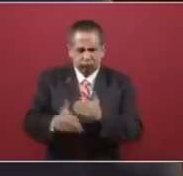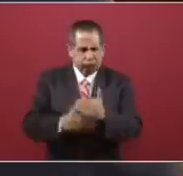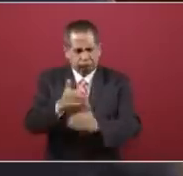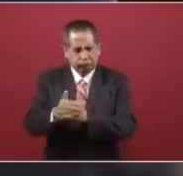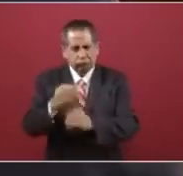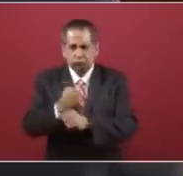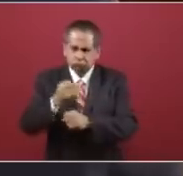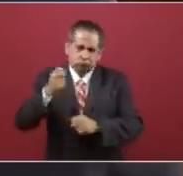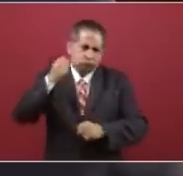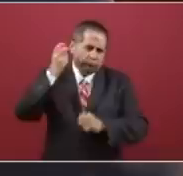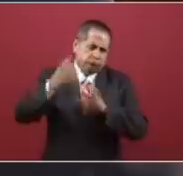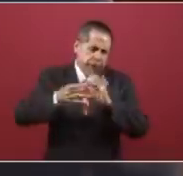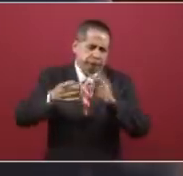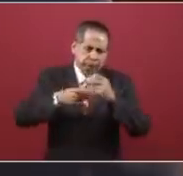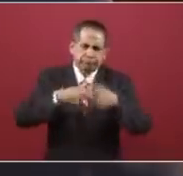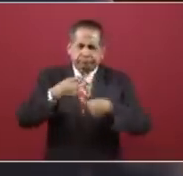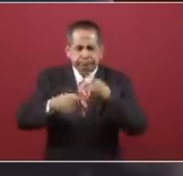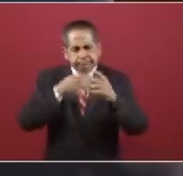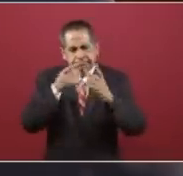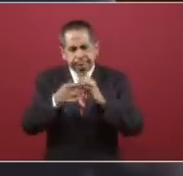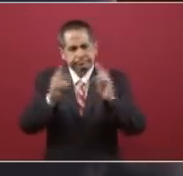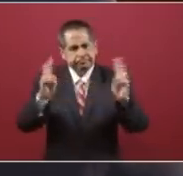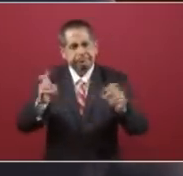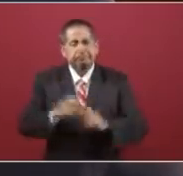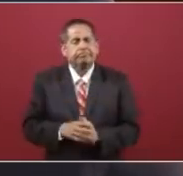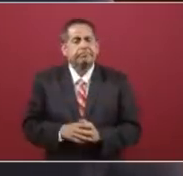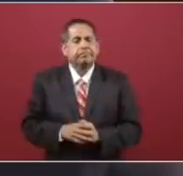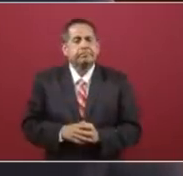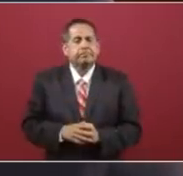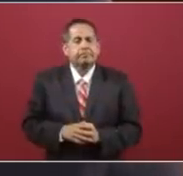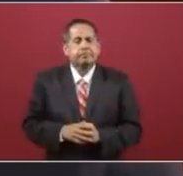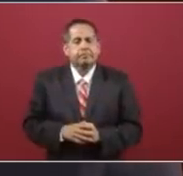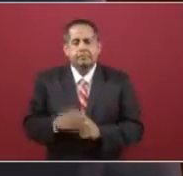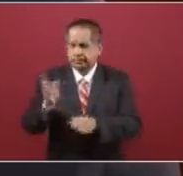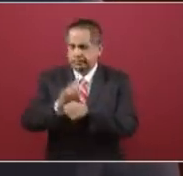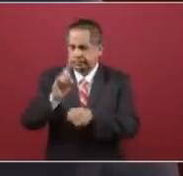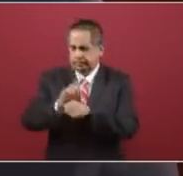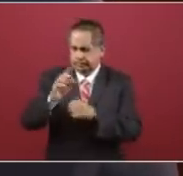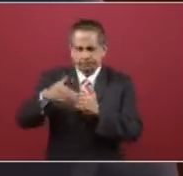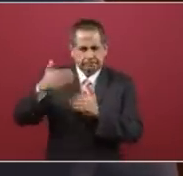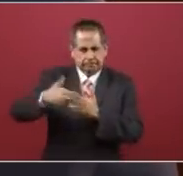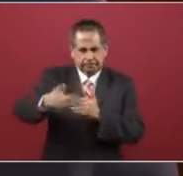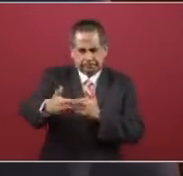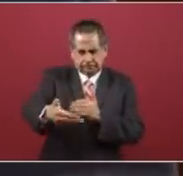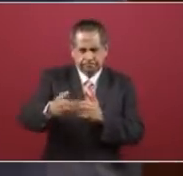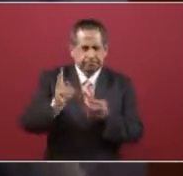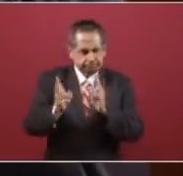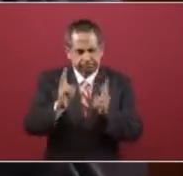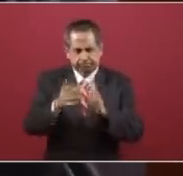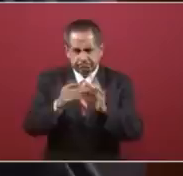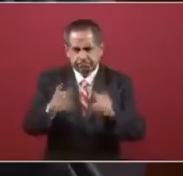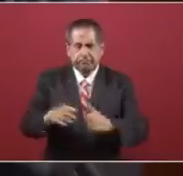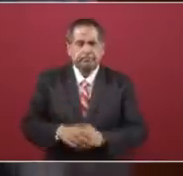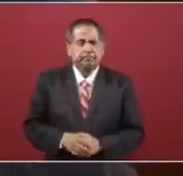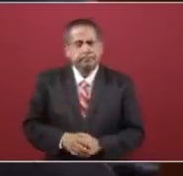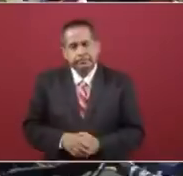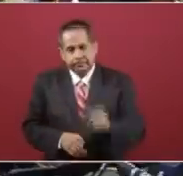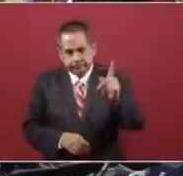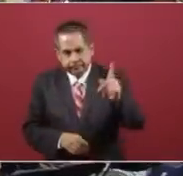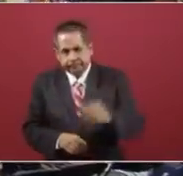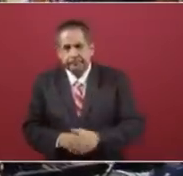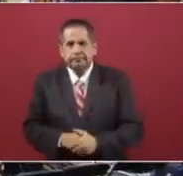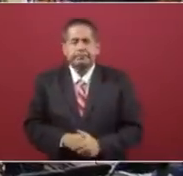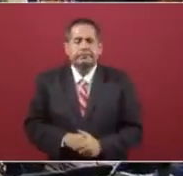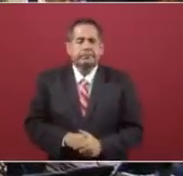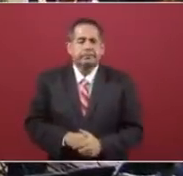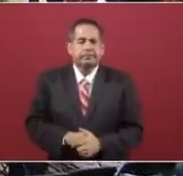a estar hablando de estos temas este todos los días a ver